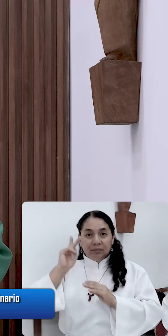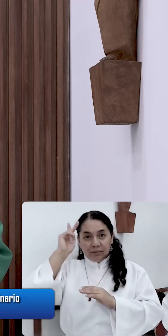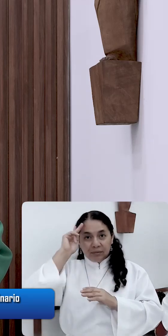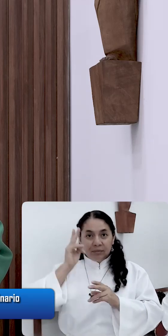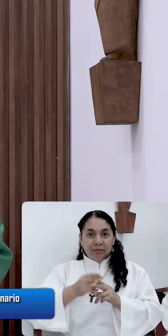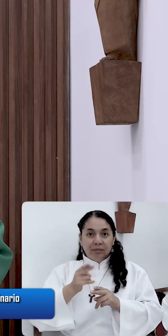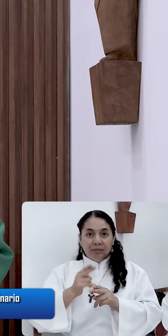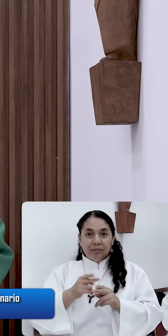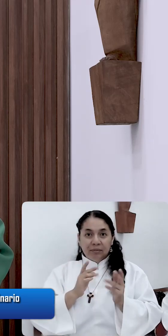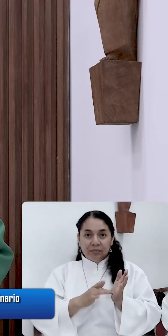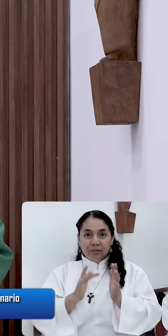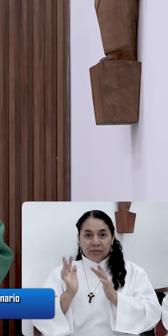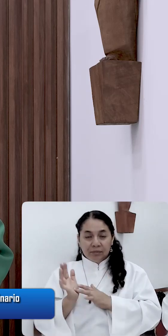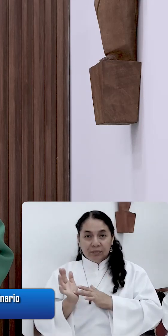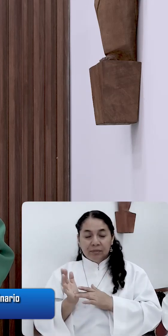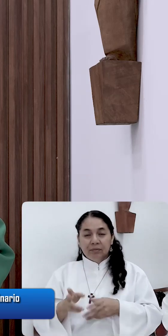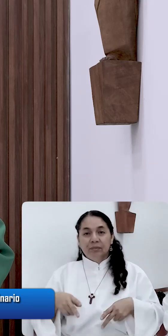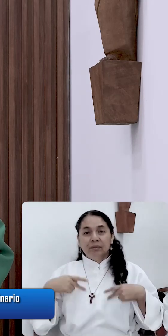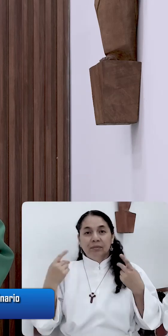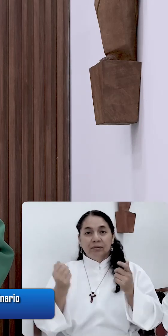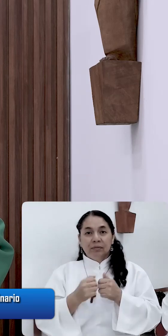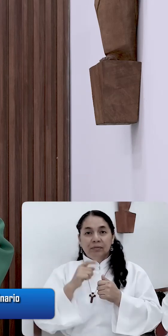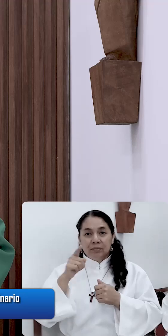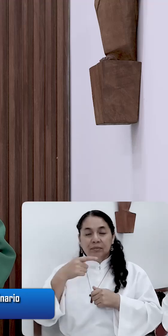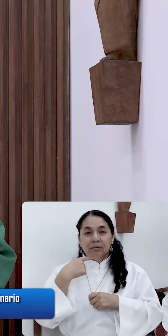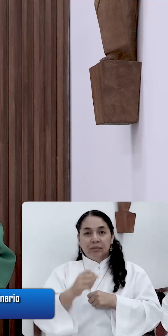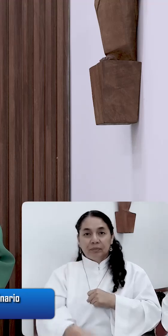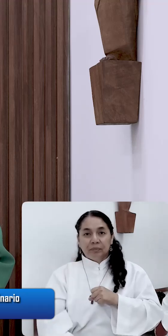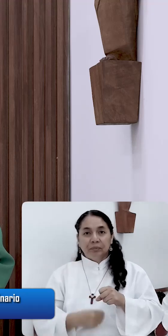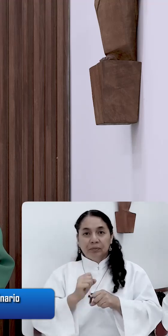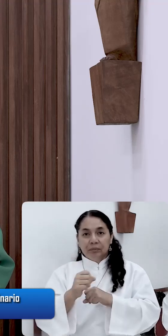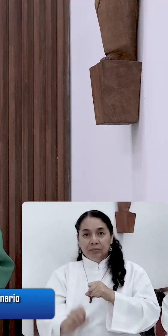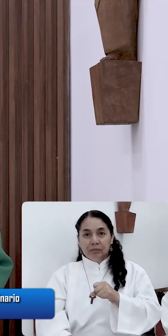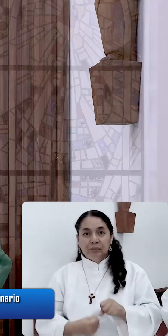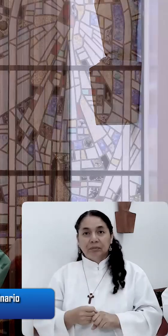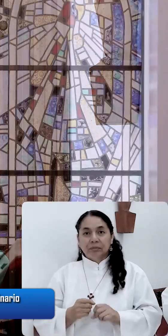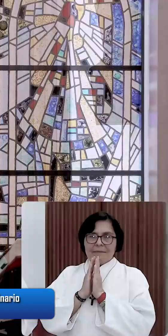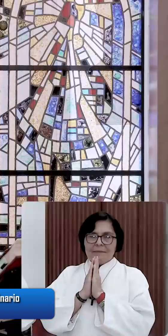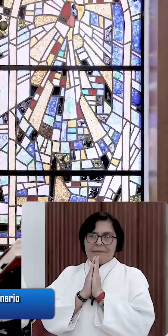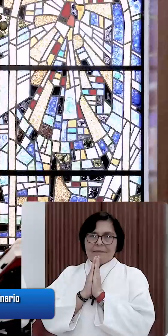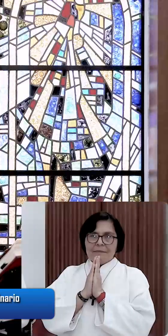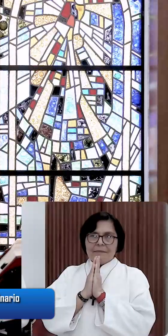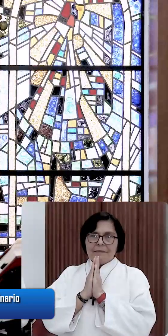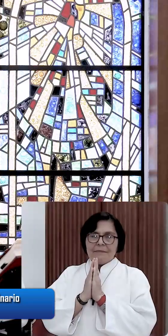en nombre de Jesús, quien vive contigo por los siglos de los siglos. Amén.